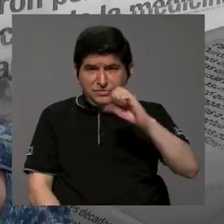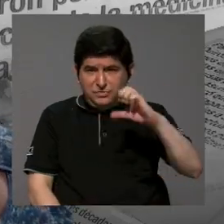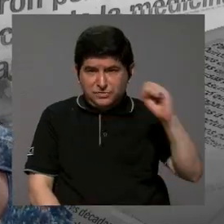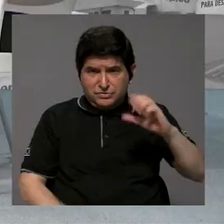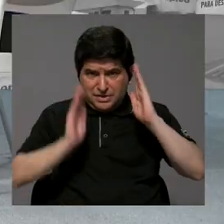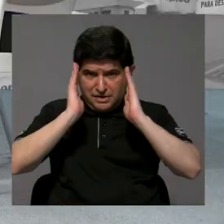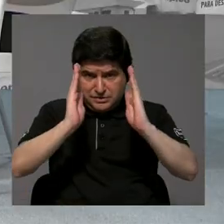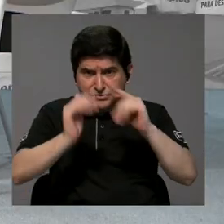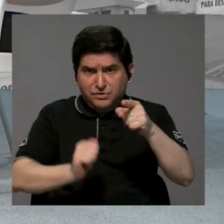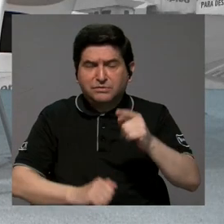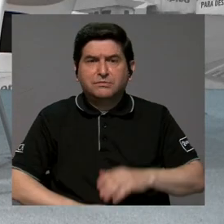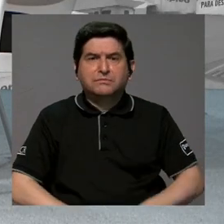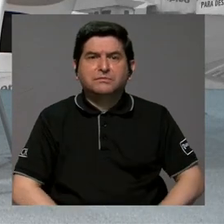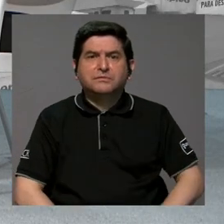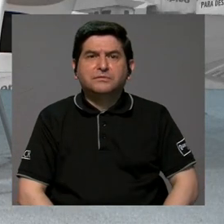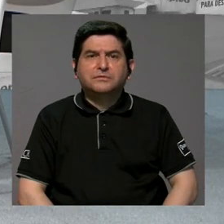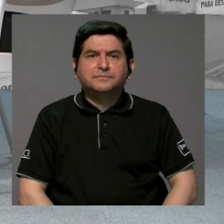Social?